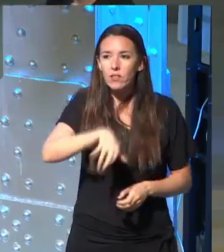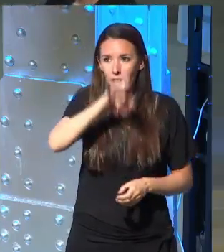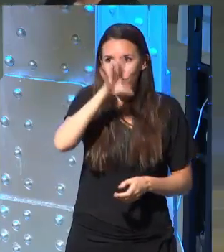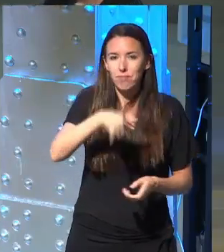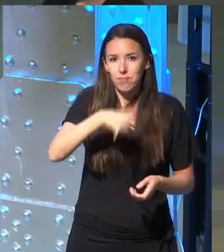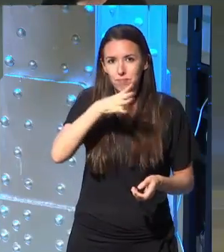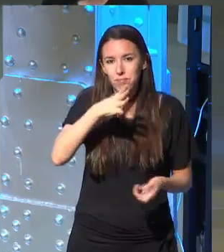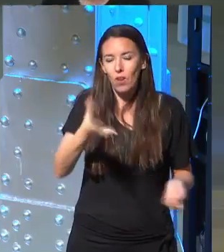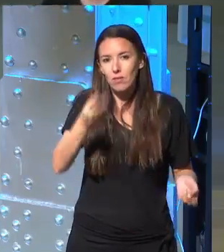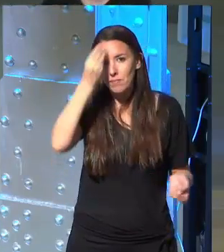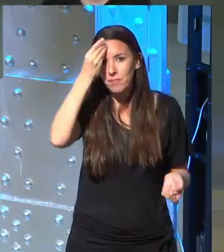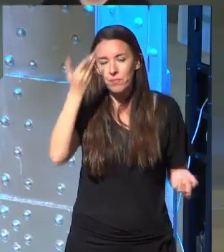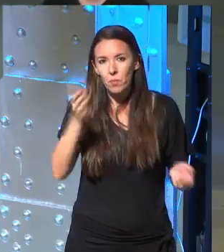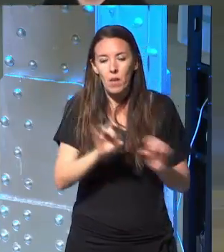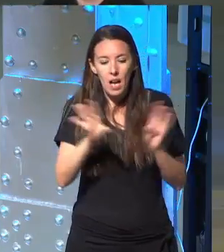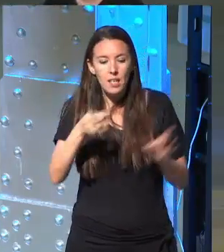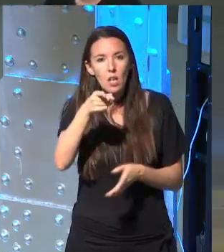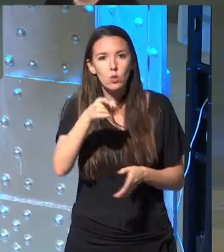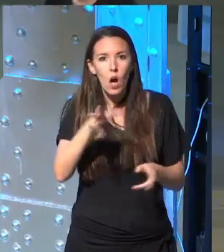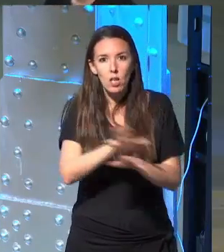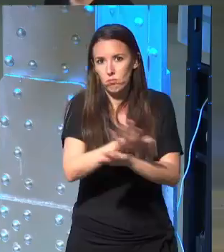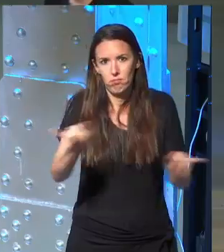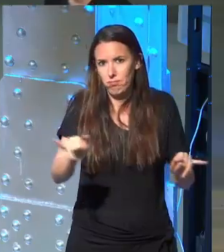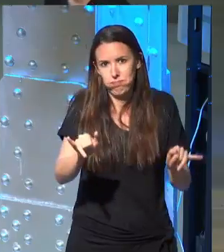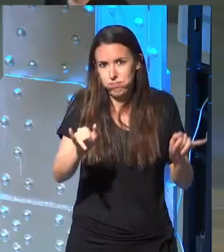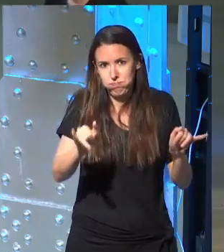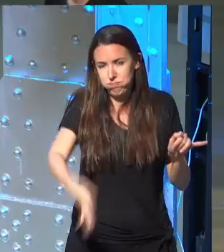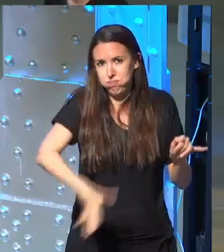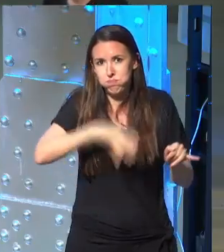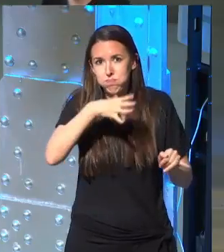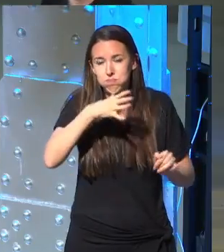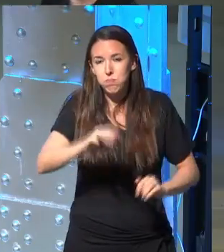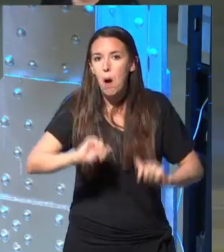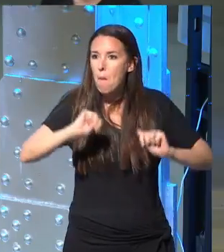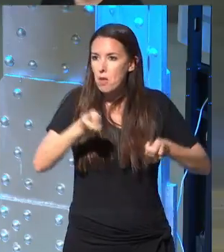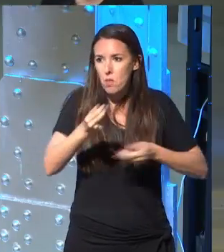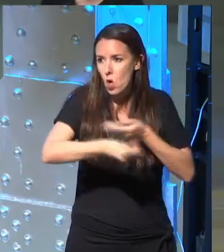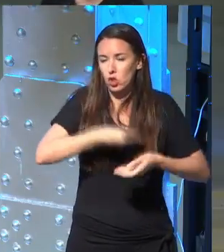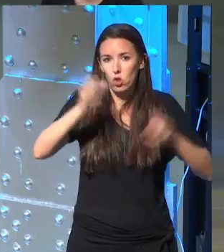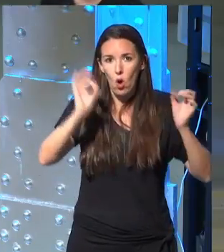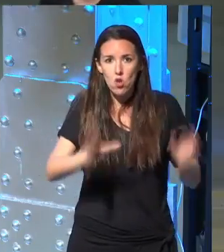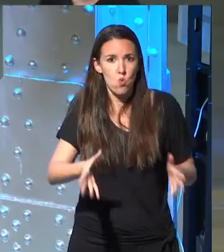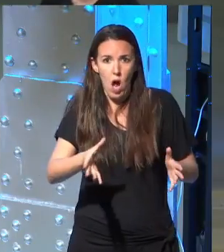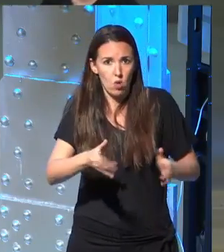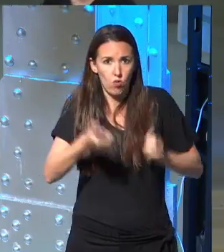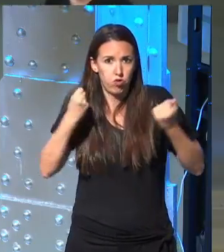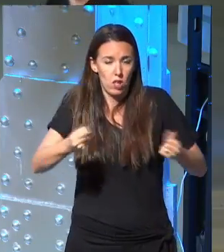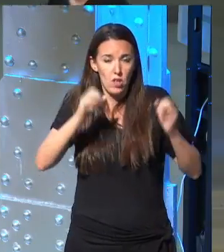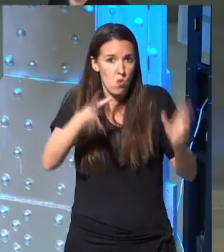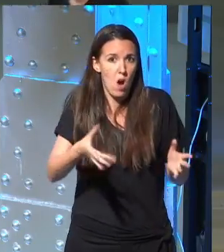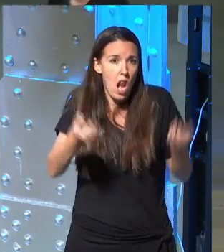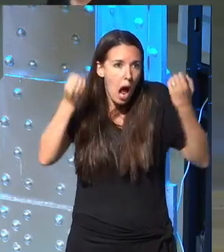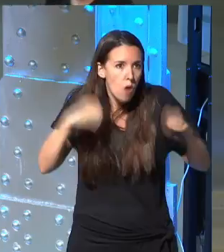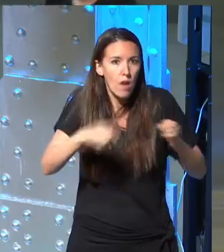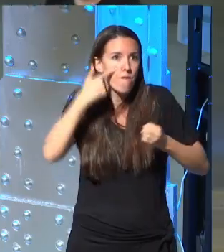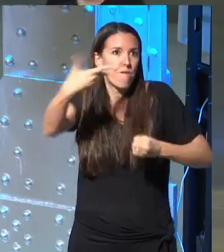de que... Porque, claro, tú tuviste una recompensa enorme, ¿no? Pero en principio lo habrías hecho exactamente igual, con una intensidad igual, sin haber tenido